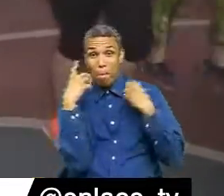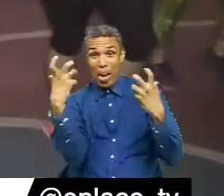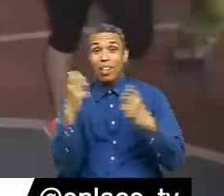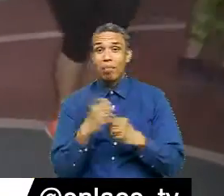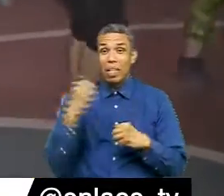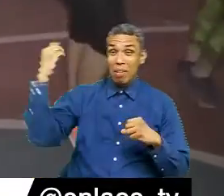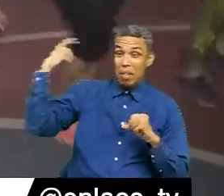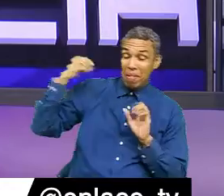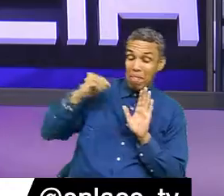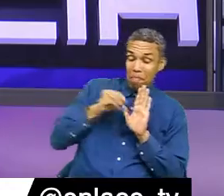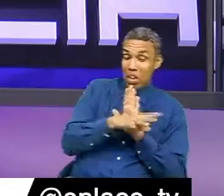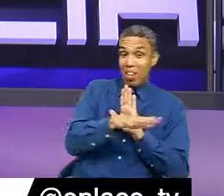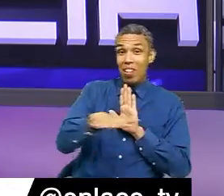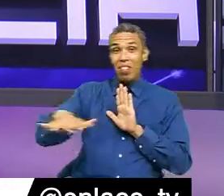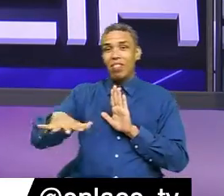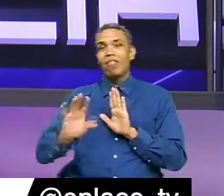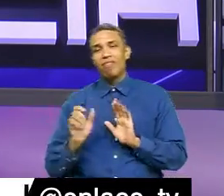ejercicio.